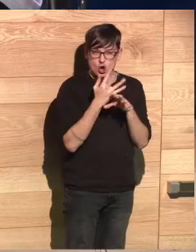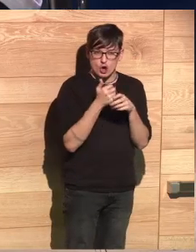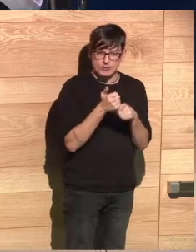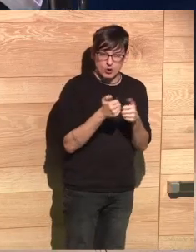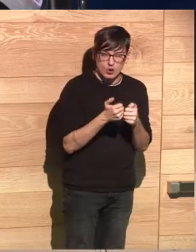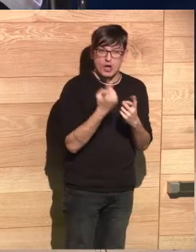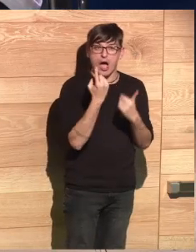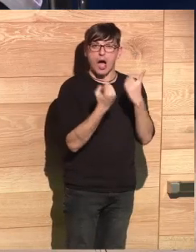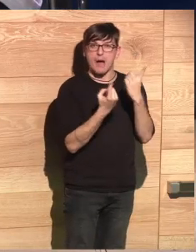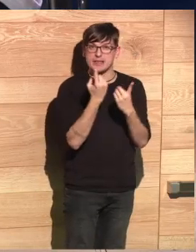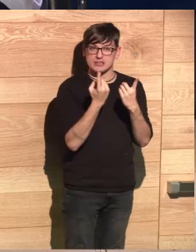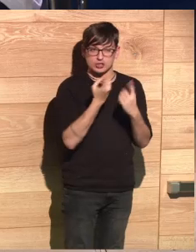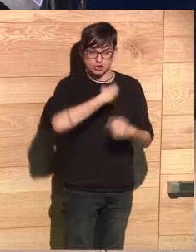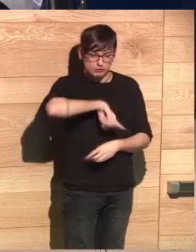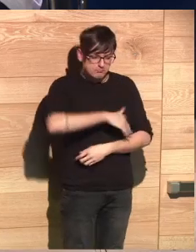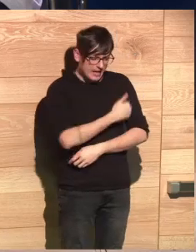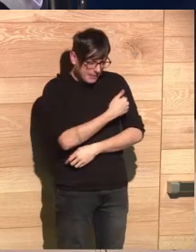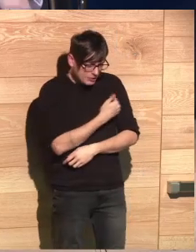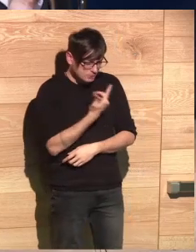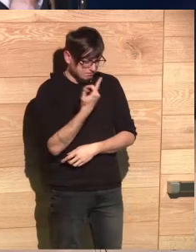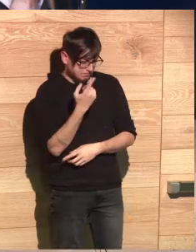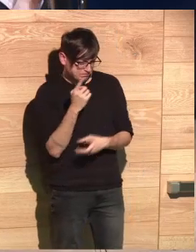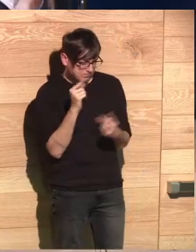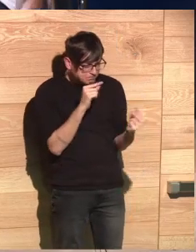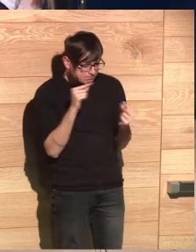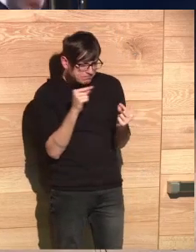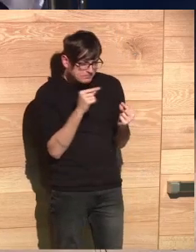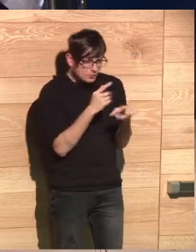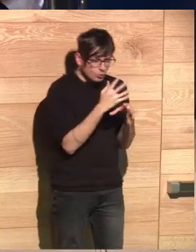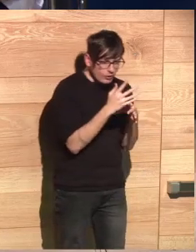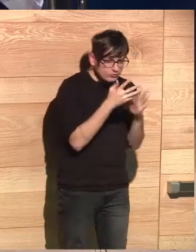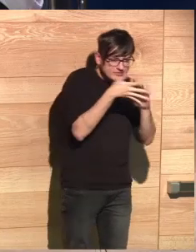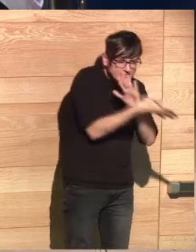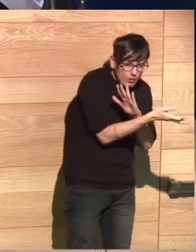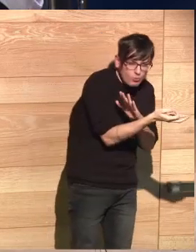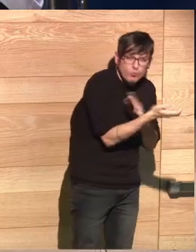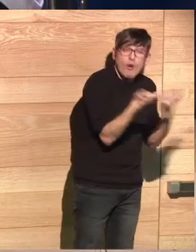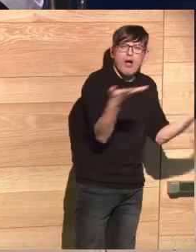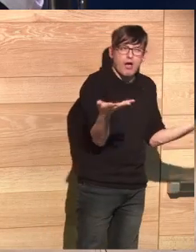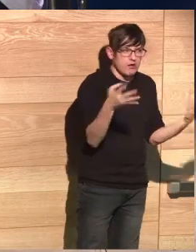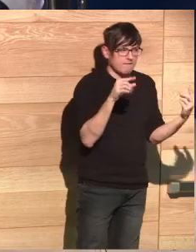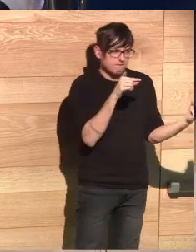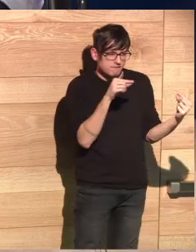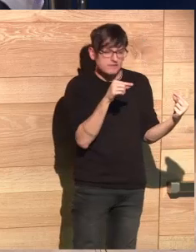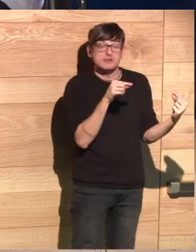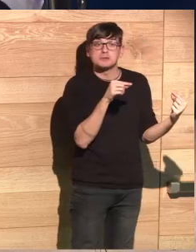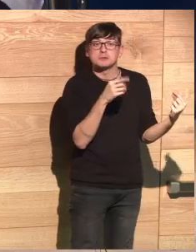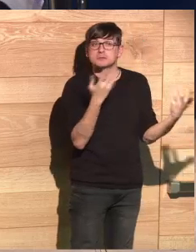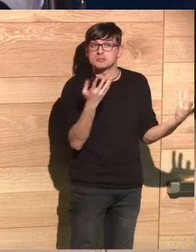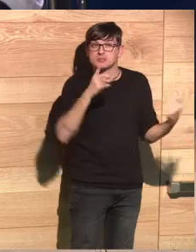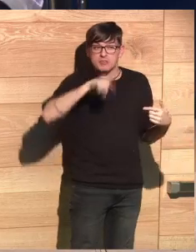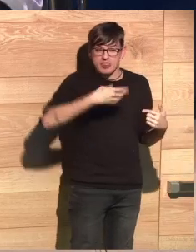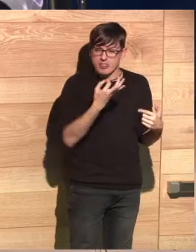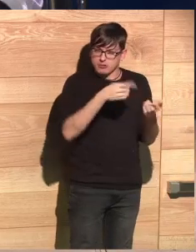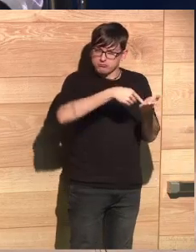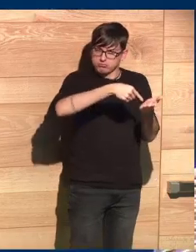nosotros a veces como académicos nos pasamos horas discutiendo cuál es el significado de un juego, ¿no? Pero lo que también tenemos que hacer